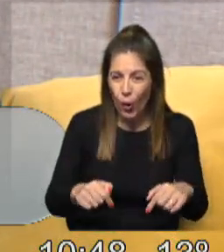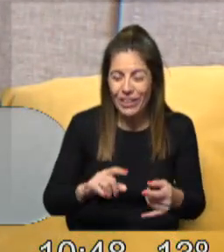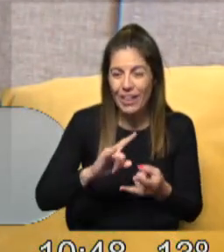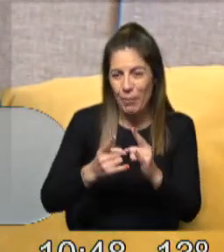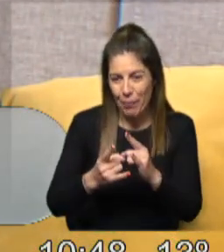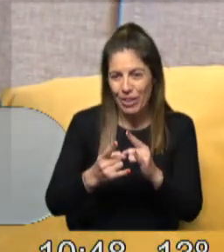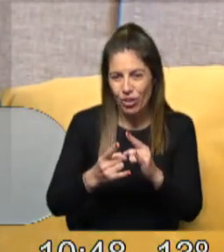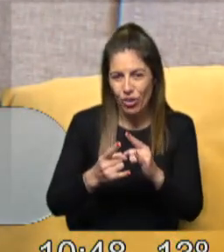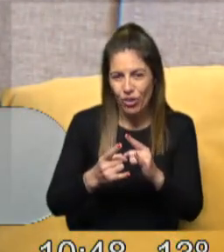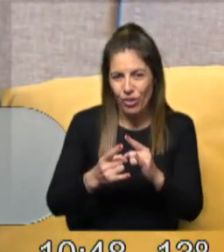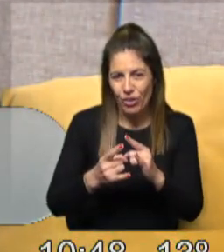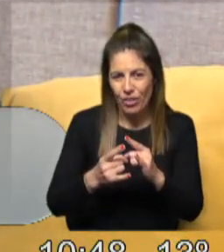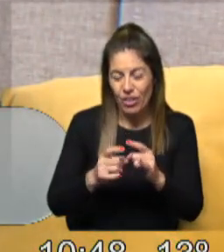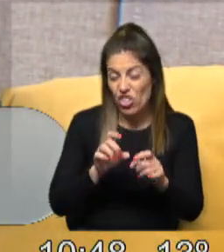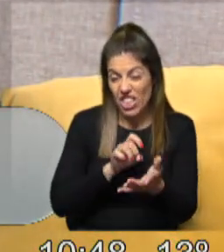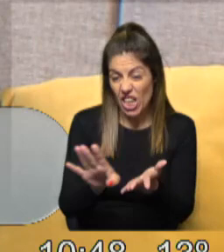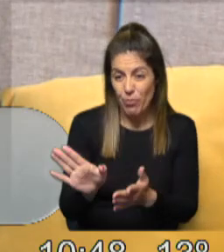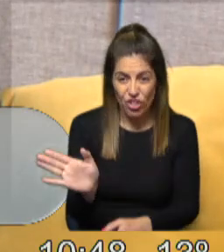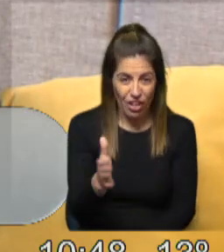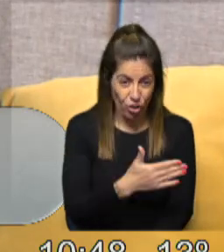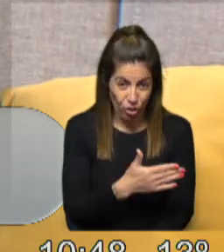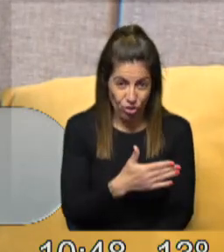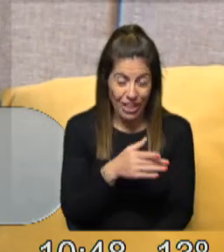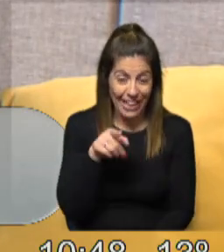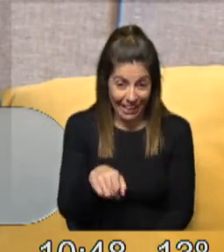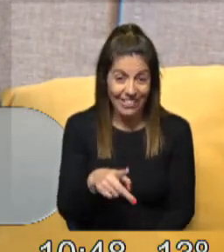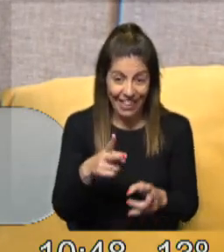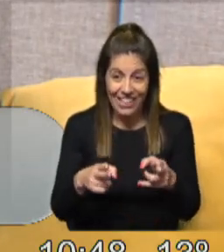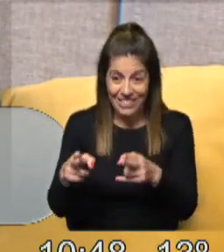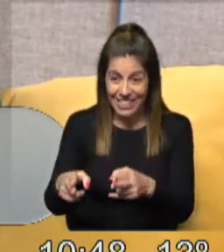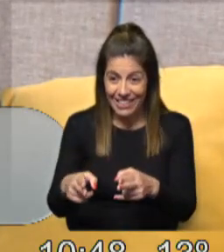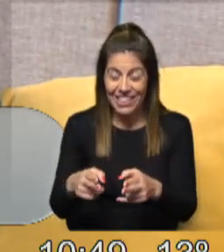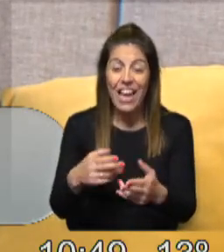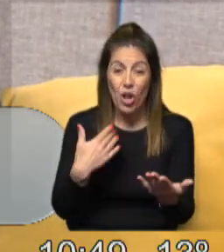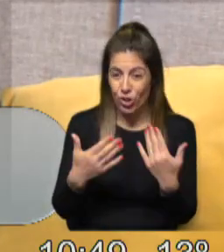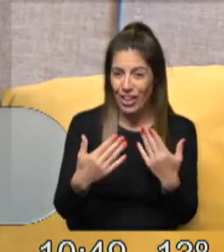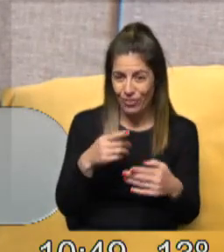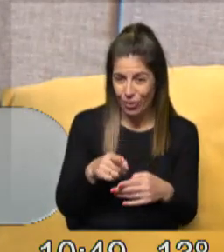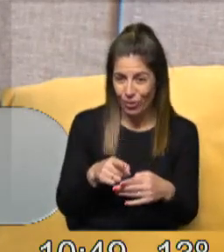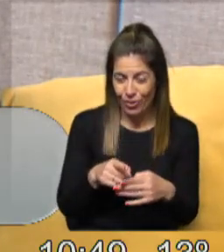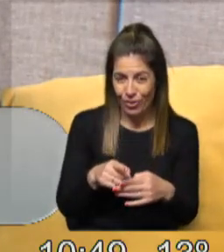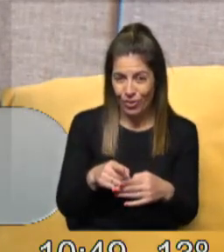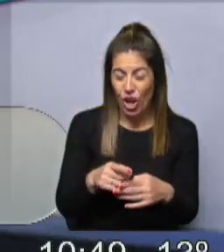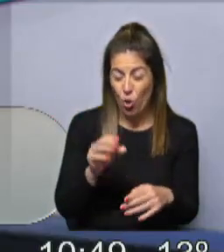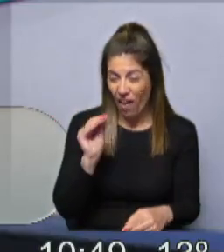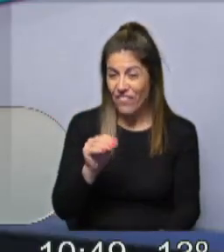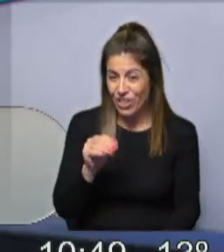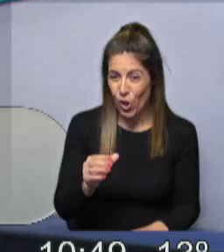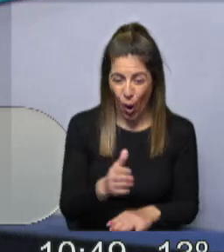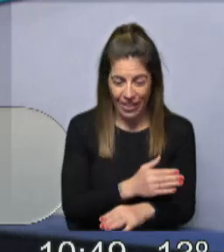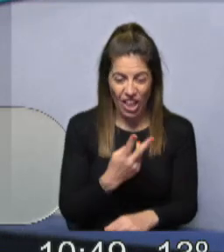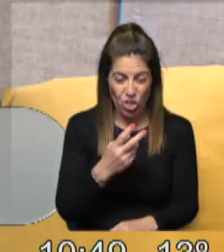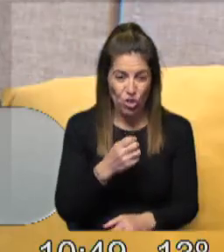decir, apretamos un botón y los echamos a todos. Bueno, esta serie lo trató o lo advirtió